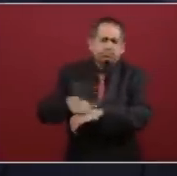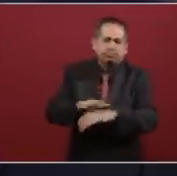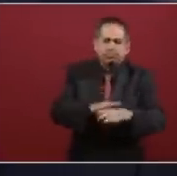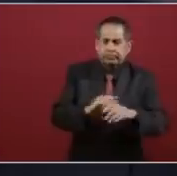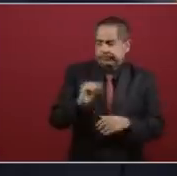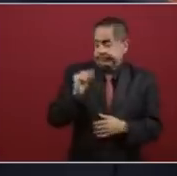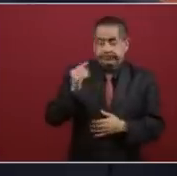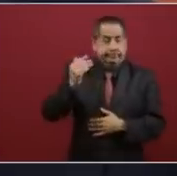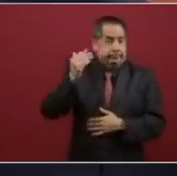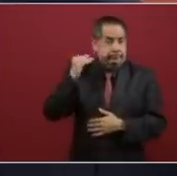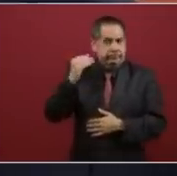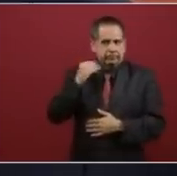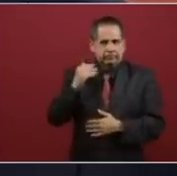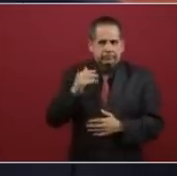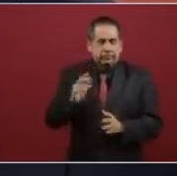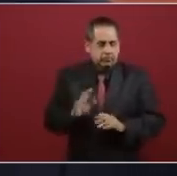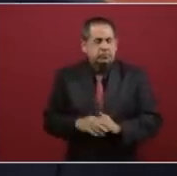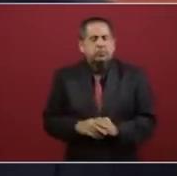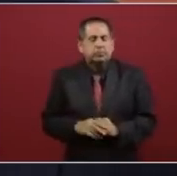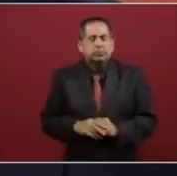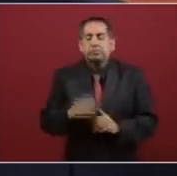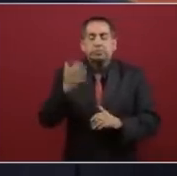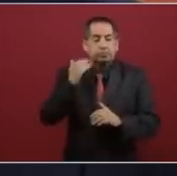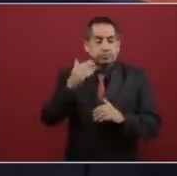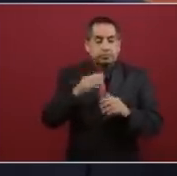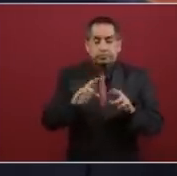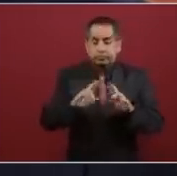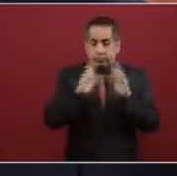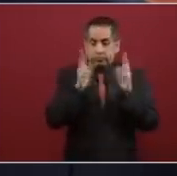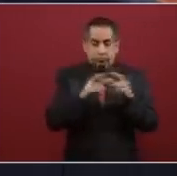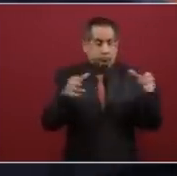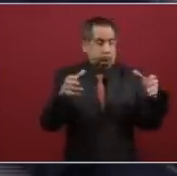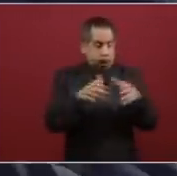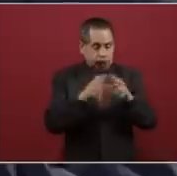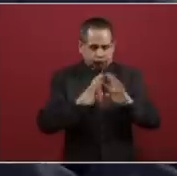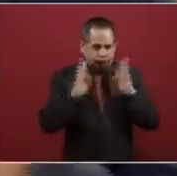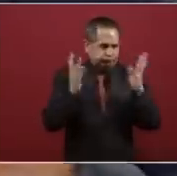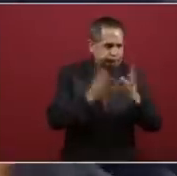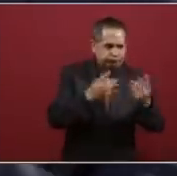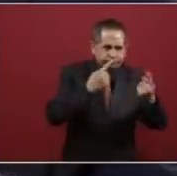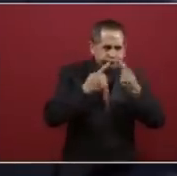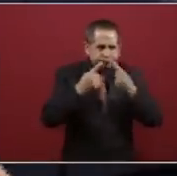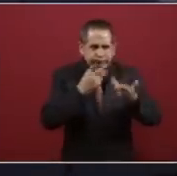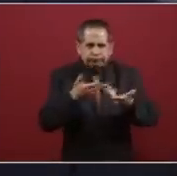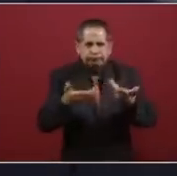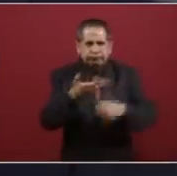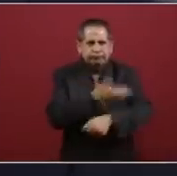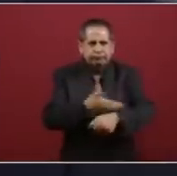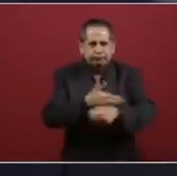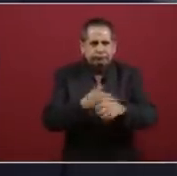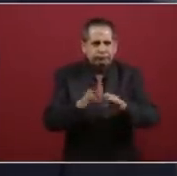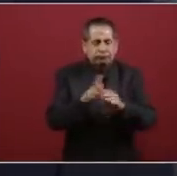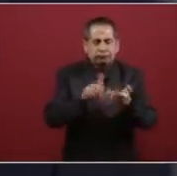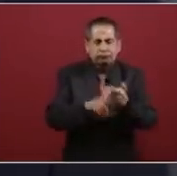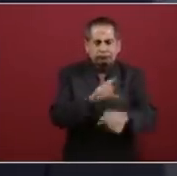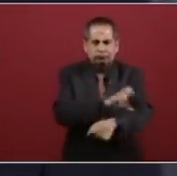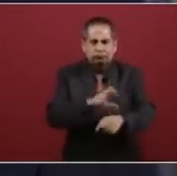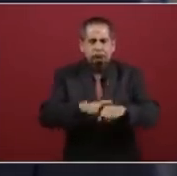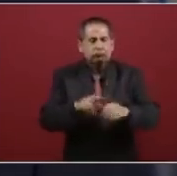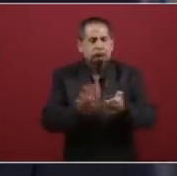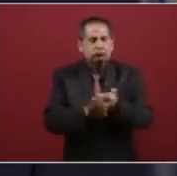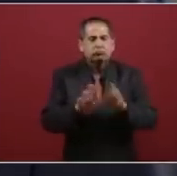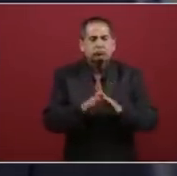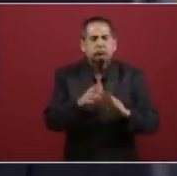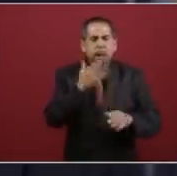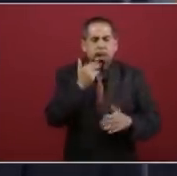tuvimos la reunión ayer del gabinete ampliado para estructurar las coordinaciones, porque ya no